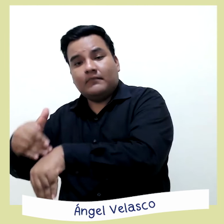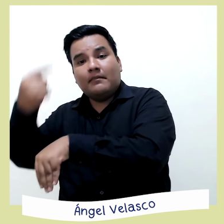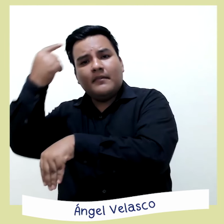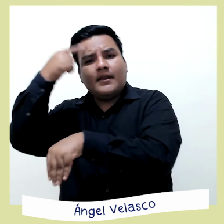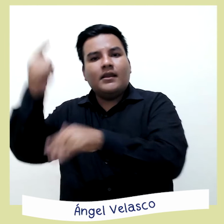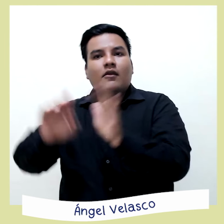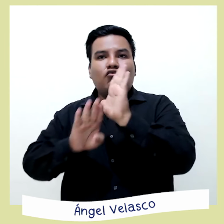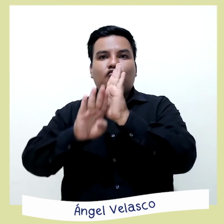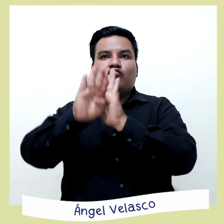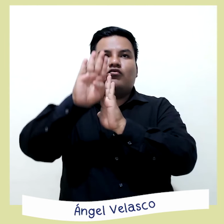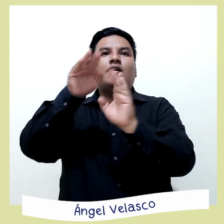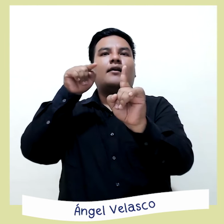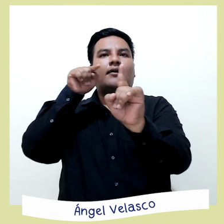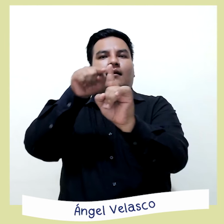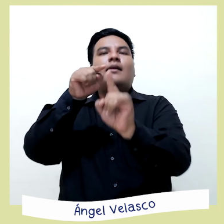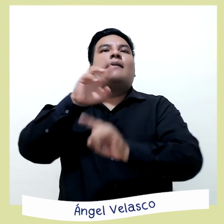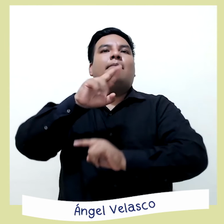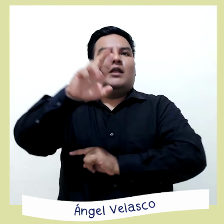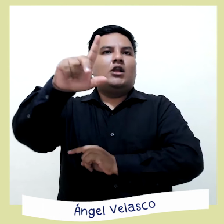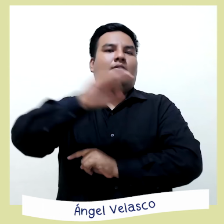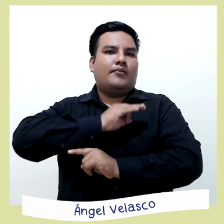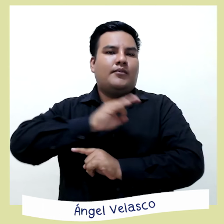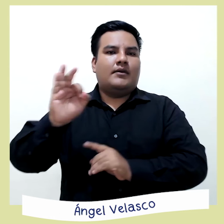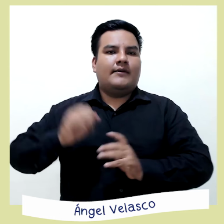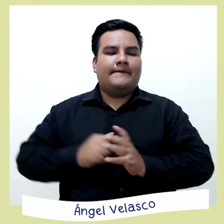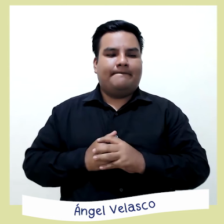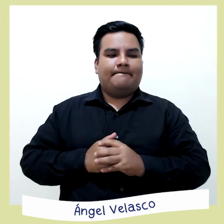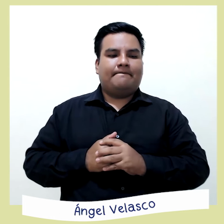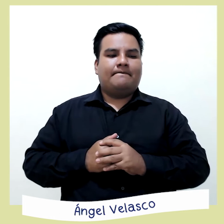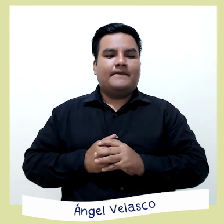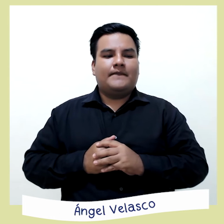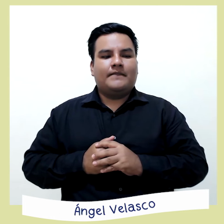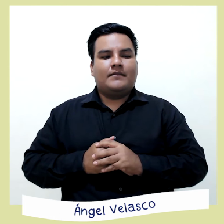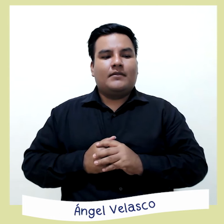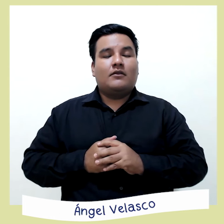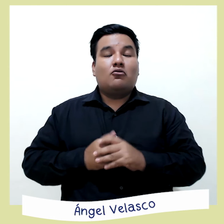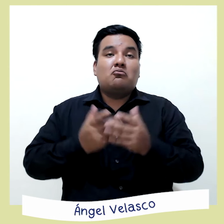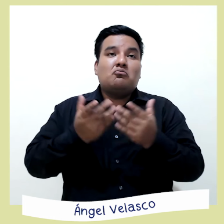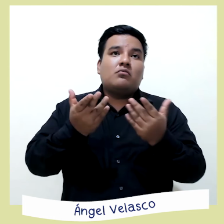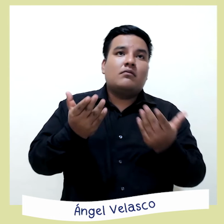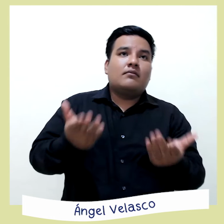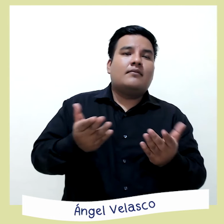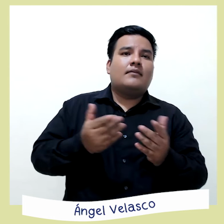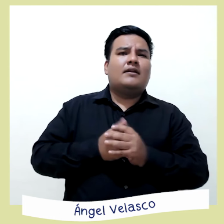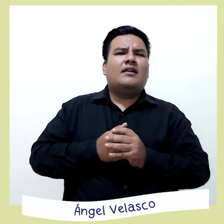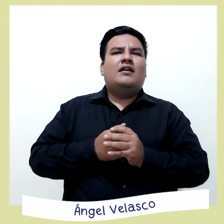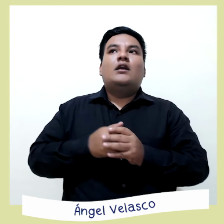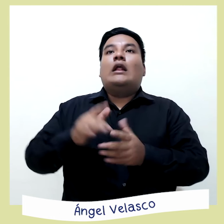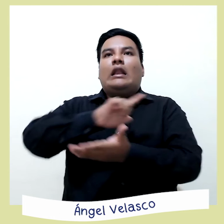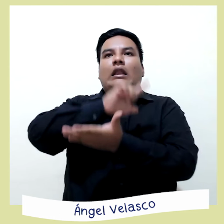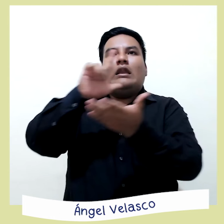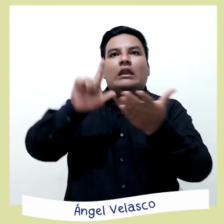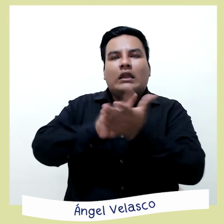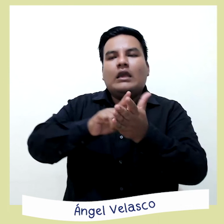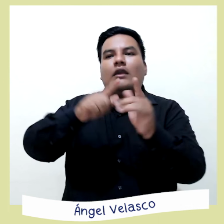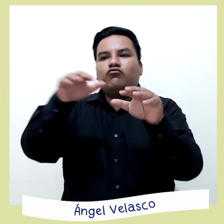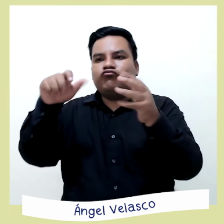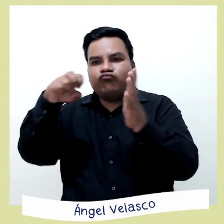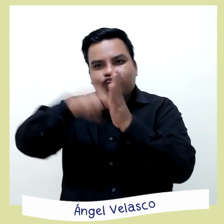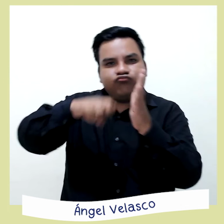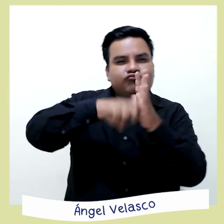obligado a poner en marcha todos los mecanismos que estén a su alcance para avanzar en esta dirección. Y aquí,